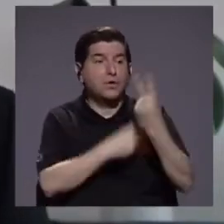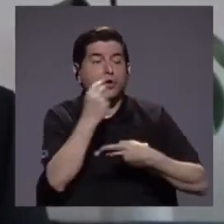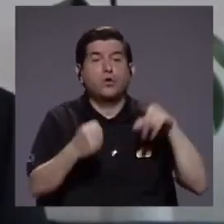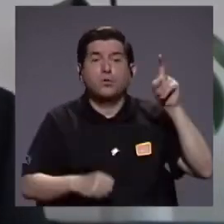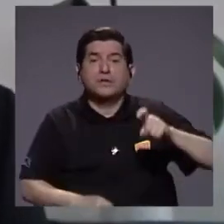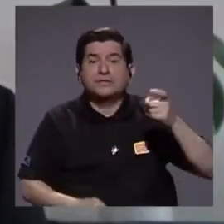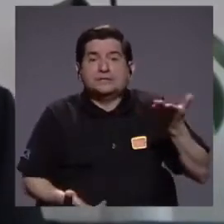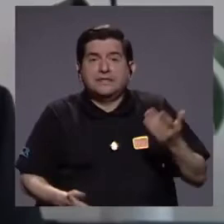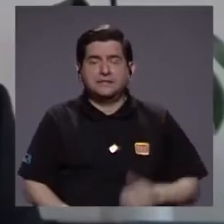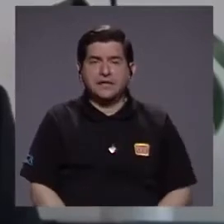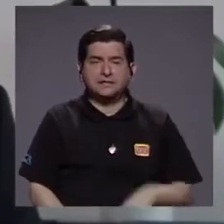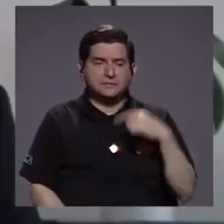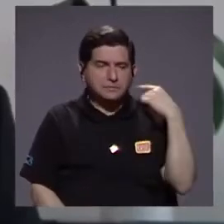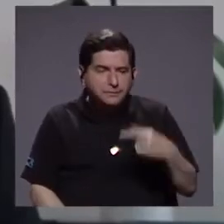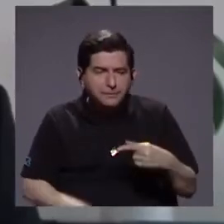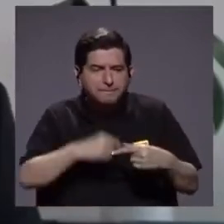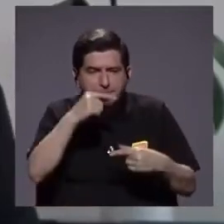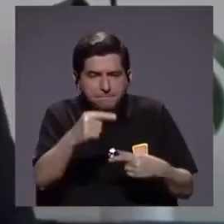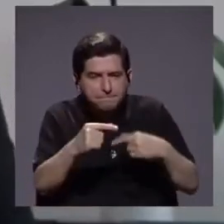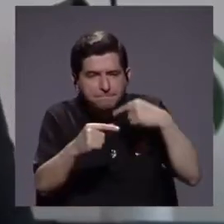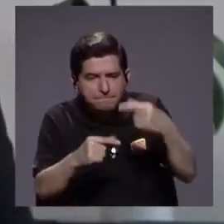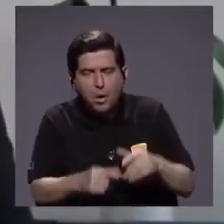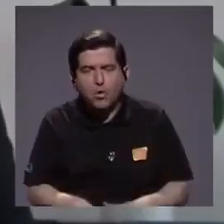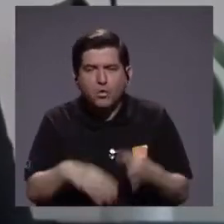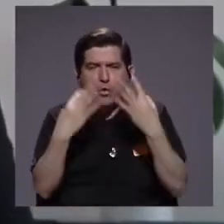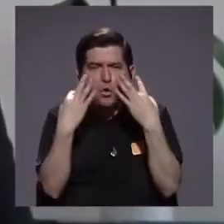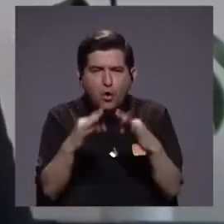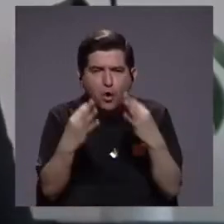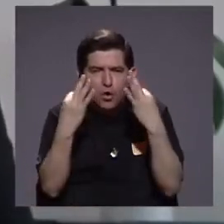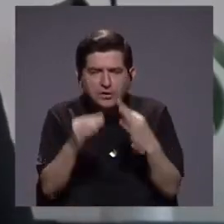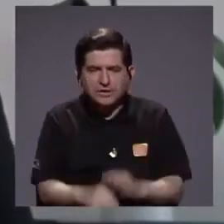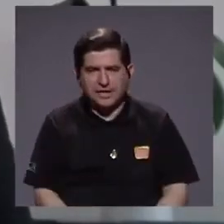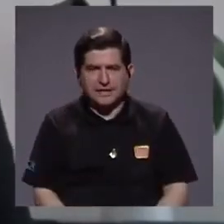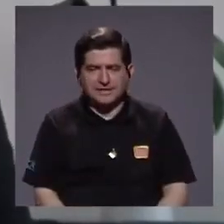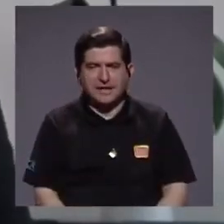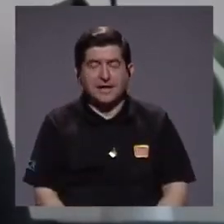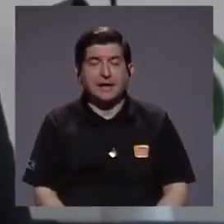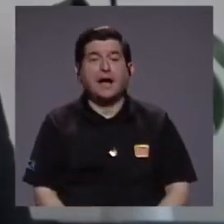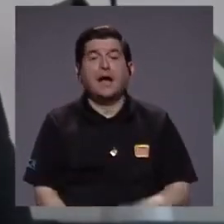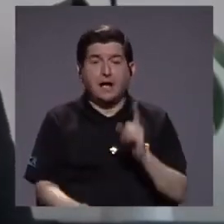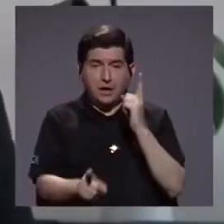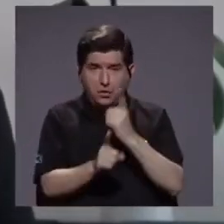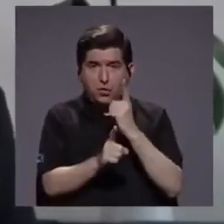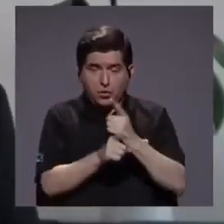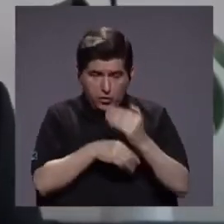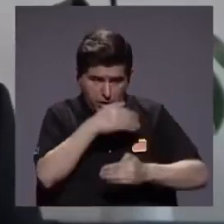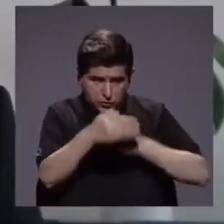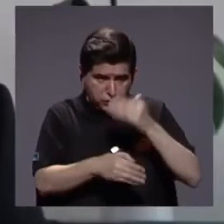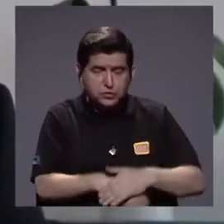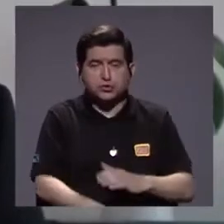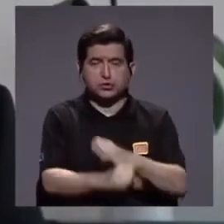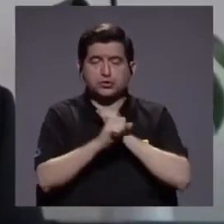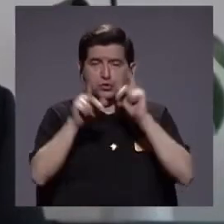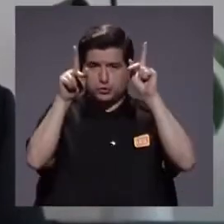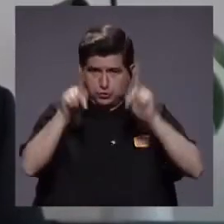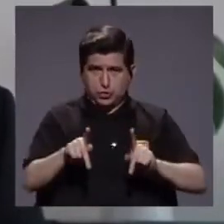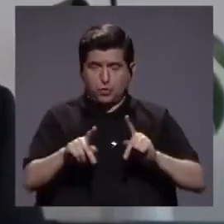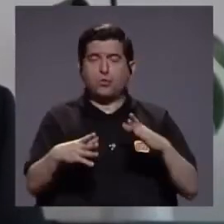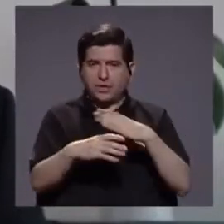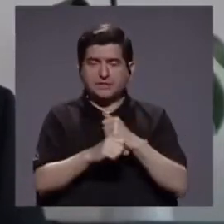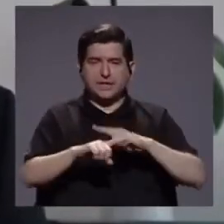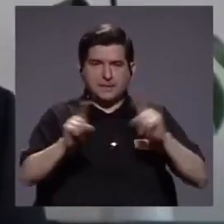poco a poco, tenemos que ir dando pasos certeros con los protocolos que garanticen la seguridad de las personas, pero